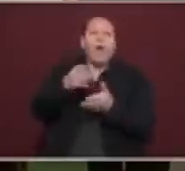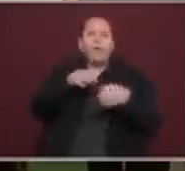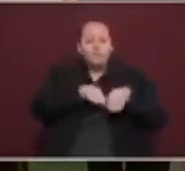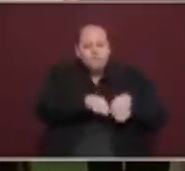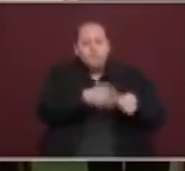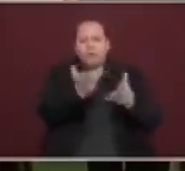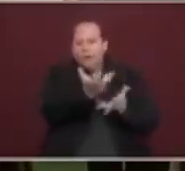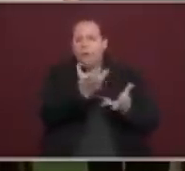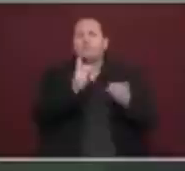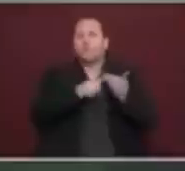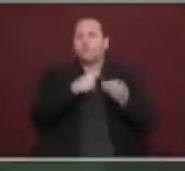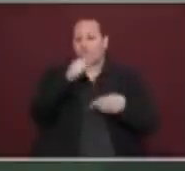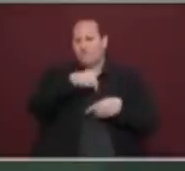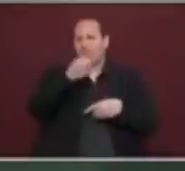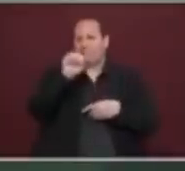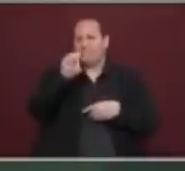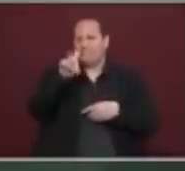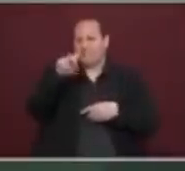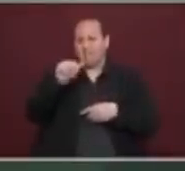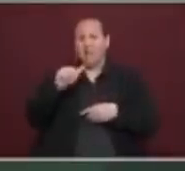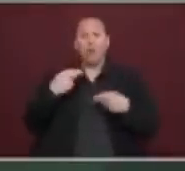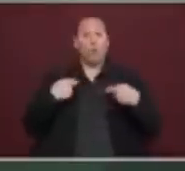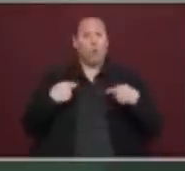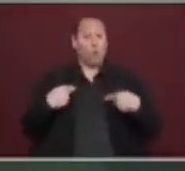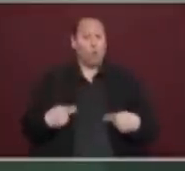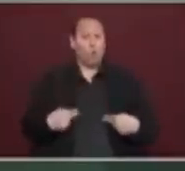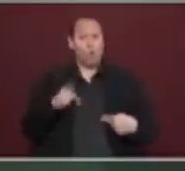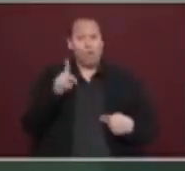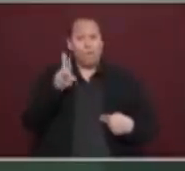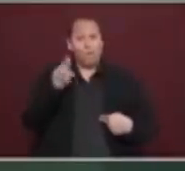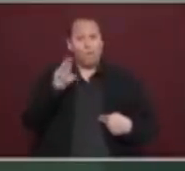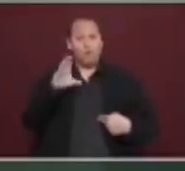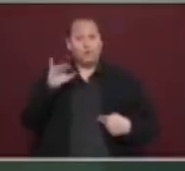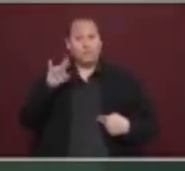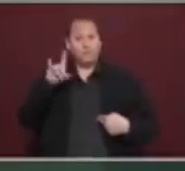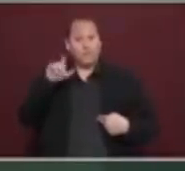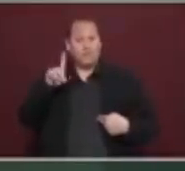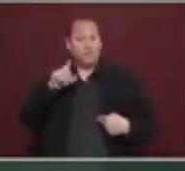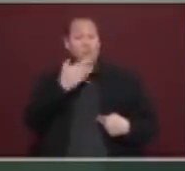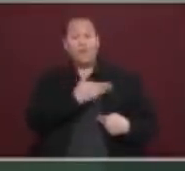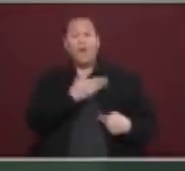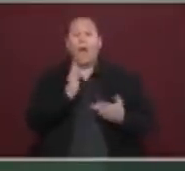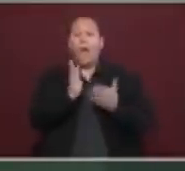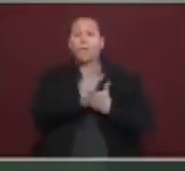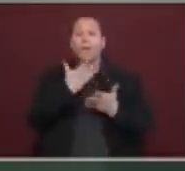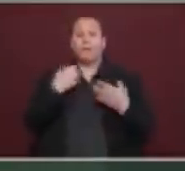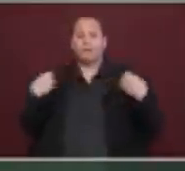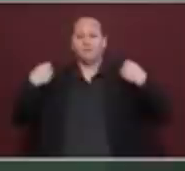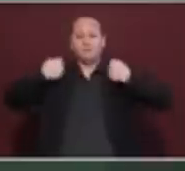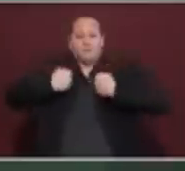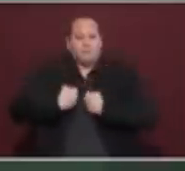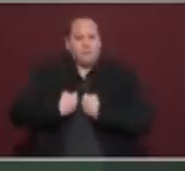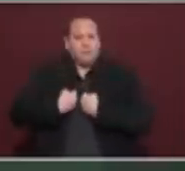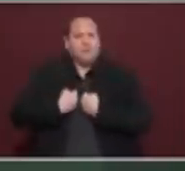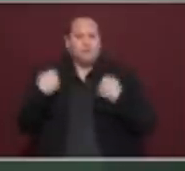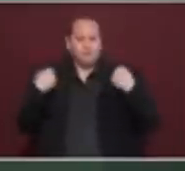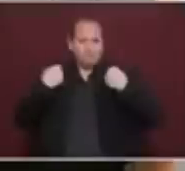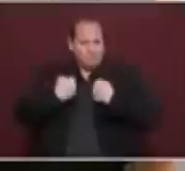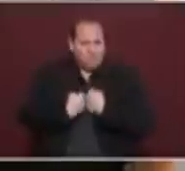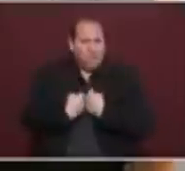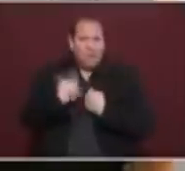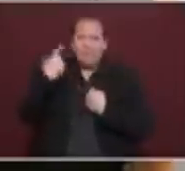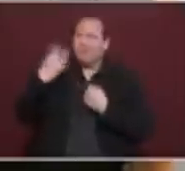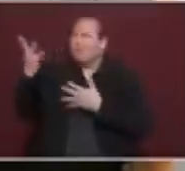este es el caso de los uniformes de proximidad tendrán adicional una chamarra para poder cubrirse de las